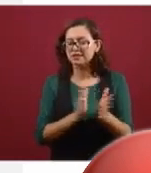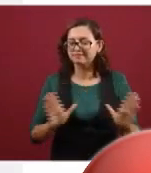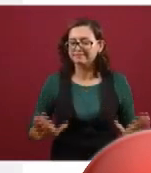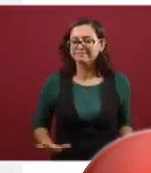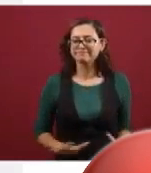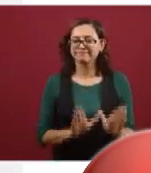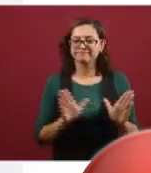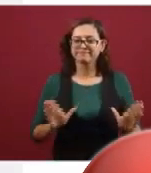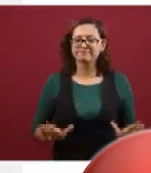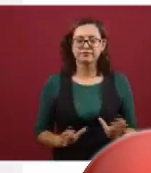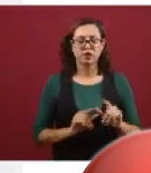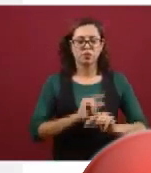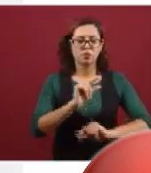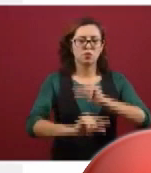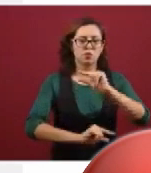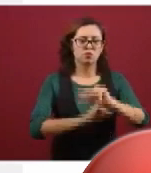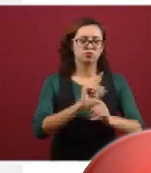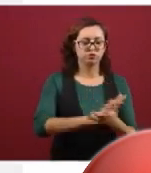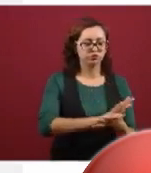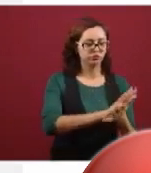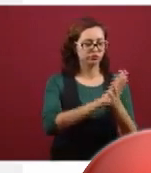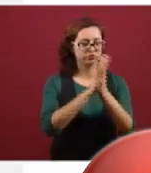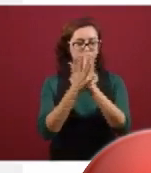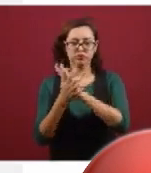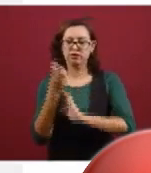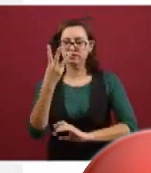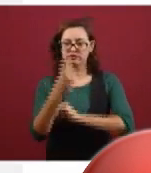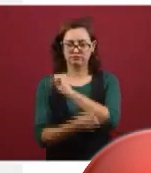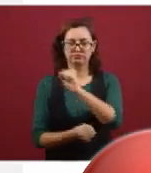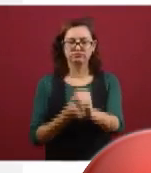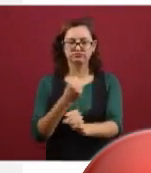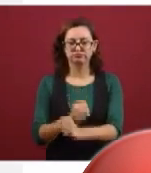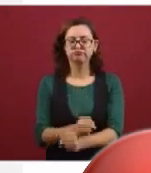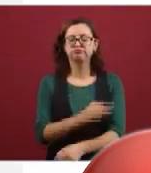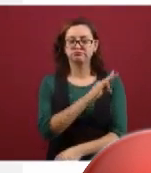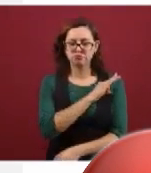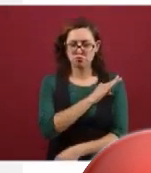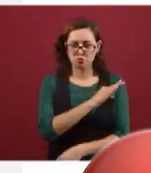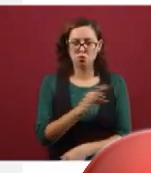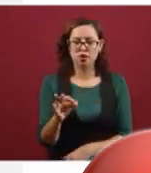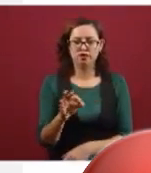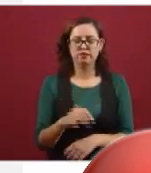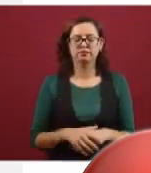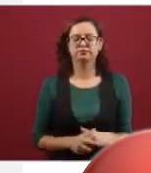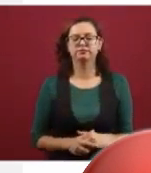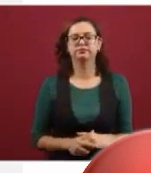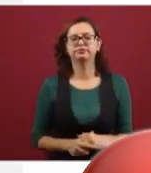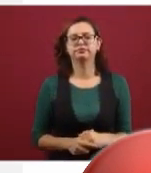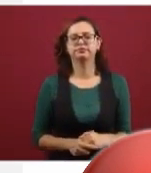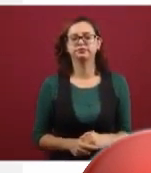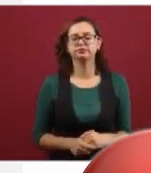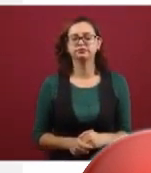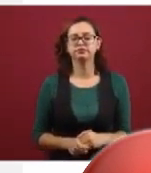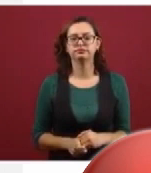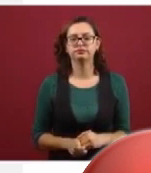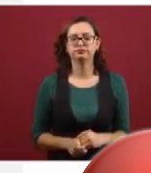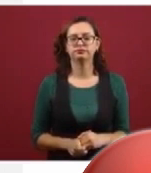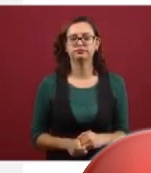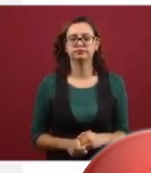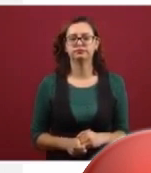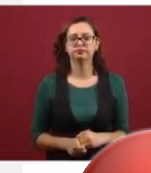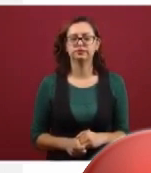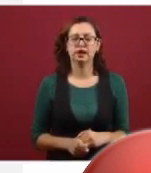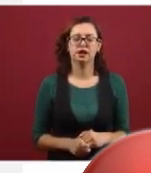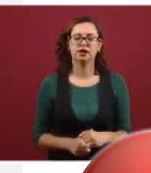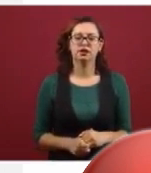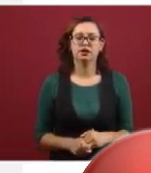para el periodo de transición 19-21. Asimismo, se contempla que la inversión pública